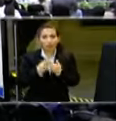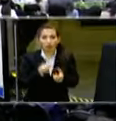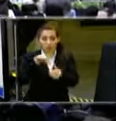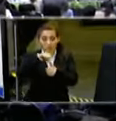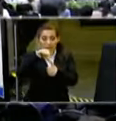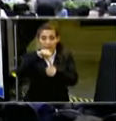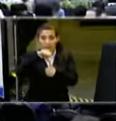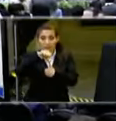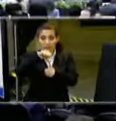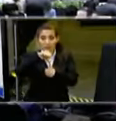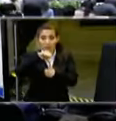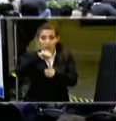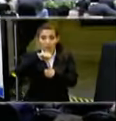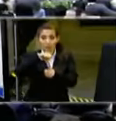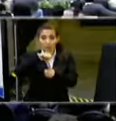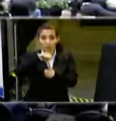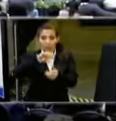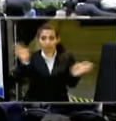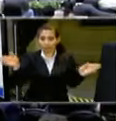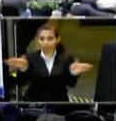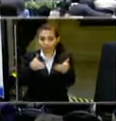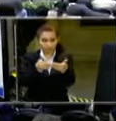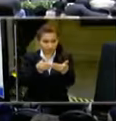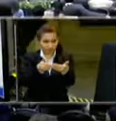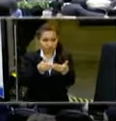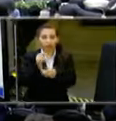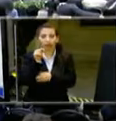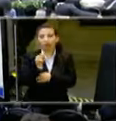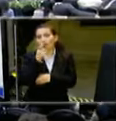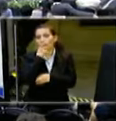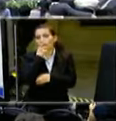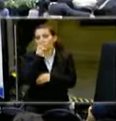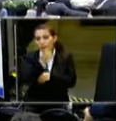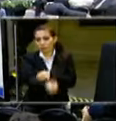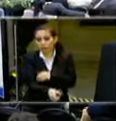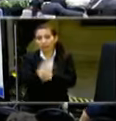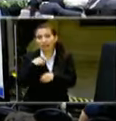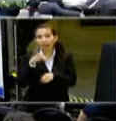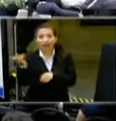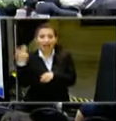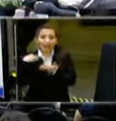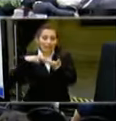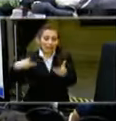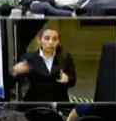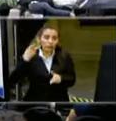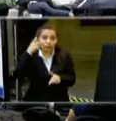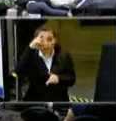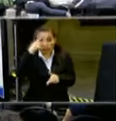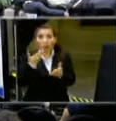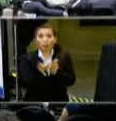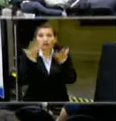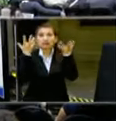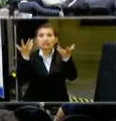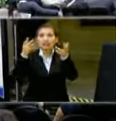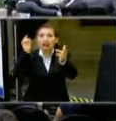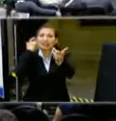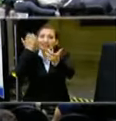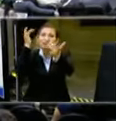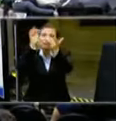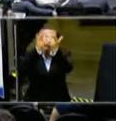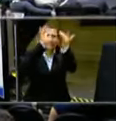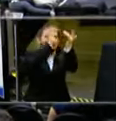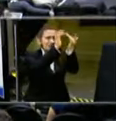Centroamérica. En conclusión, como ustedes verán, hay una política exterior de México muy ambiciosa, hay